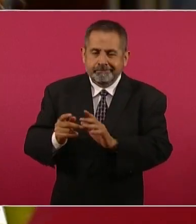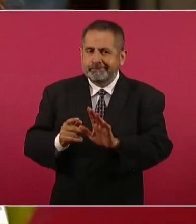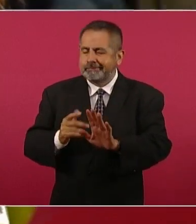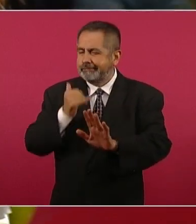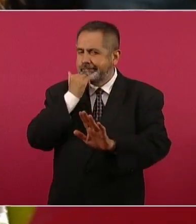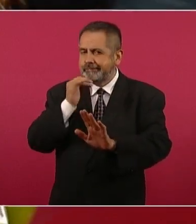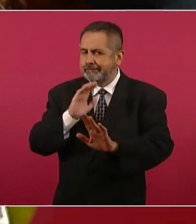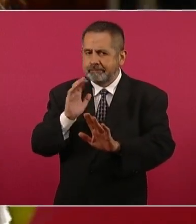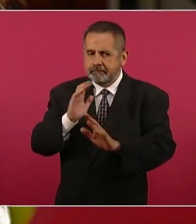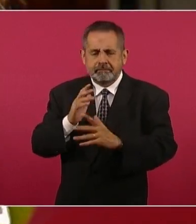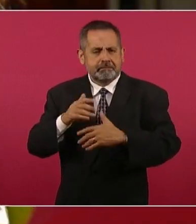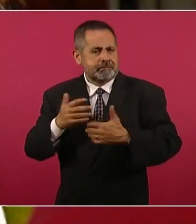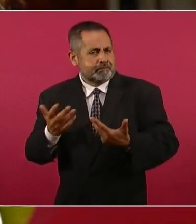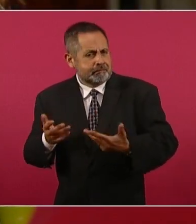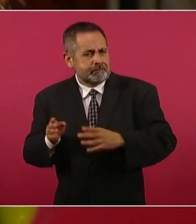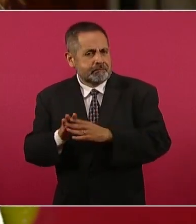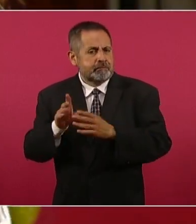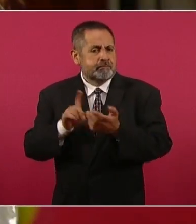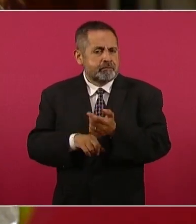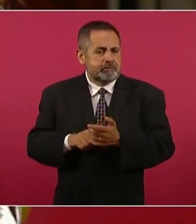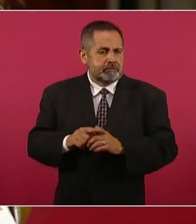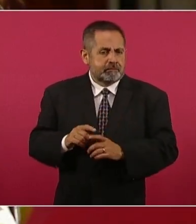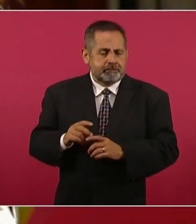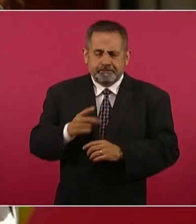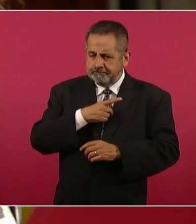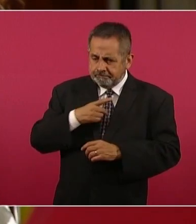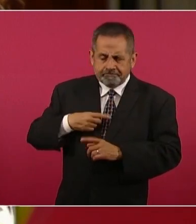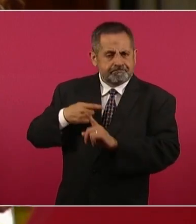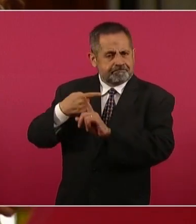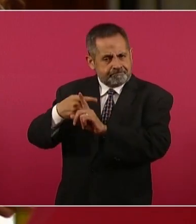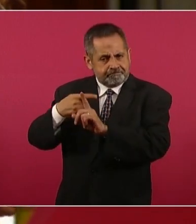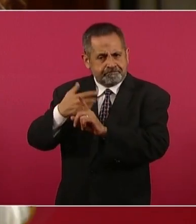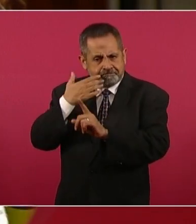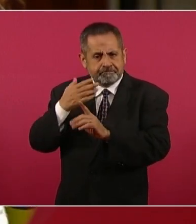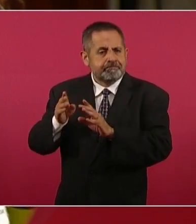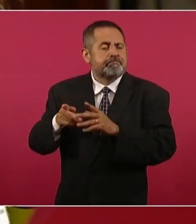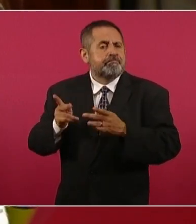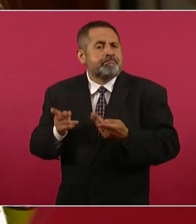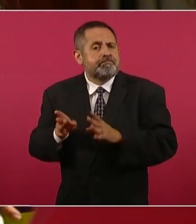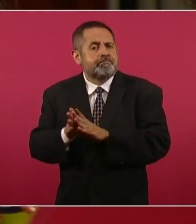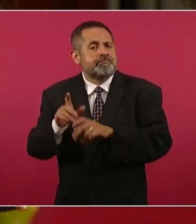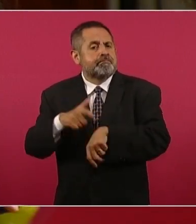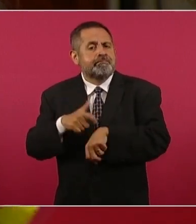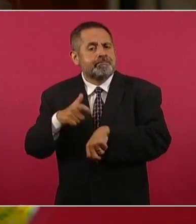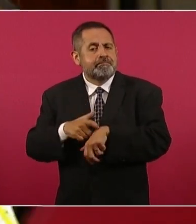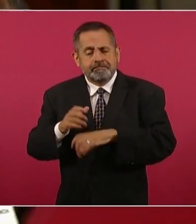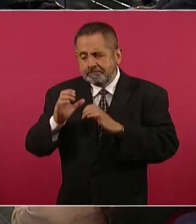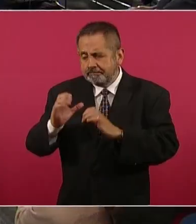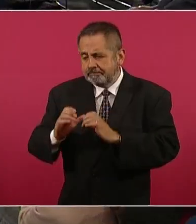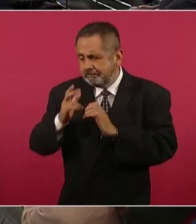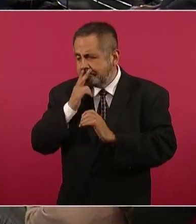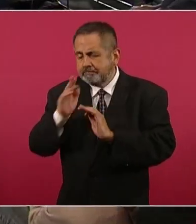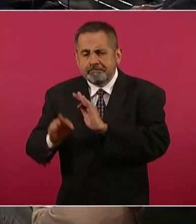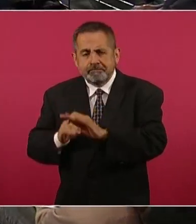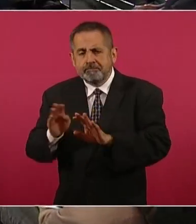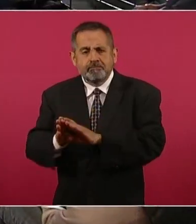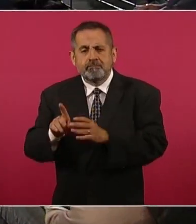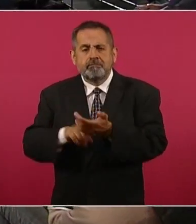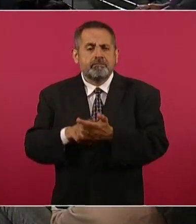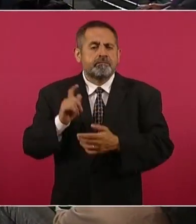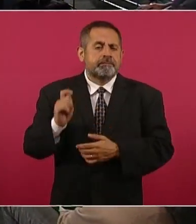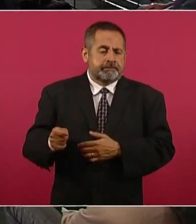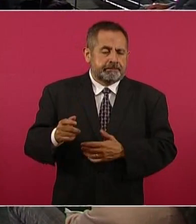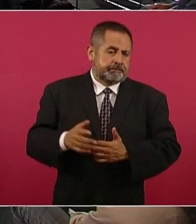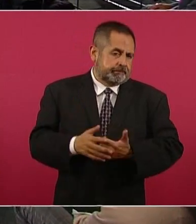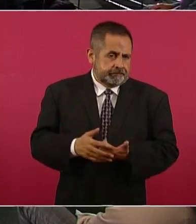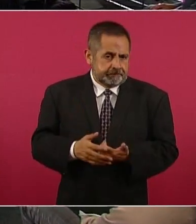podría pues no ser tan positivo para la zona y para el área arqueológica. No sé qué tenga que decir usted al respecto, si